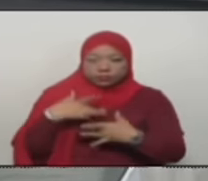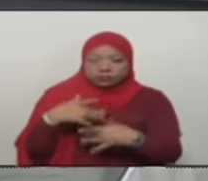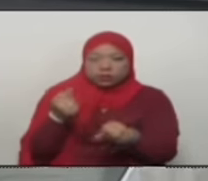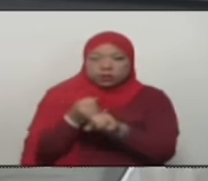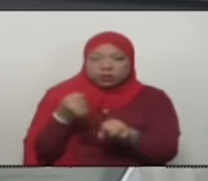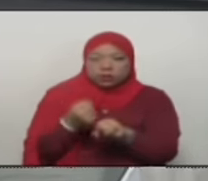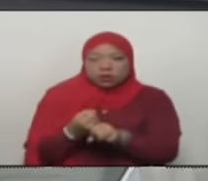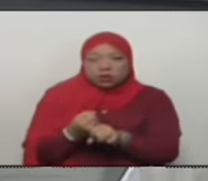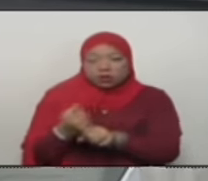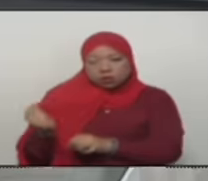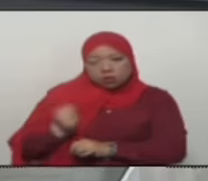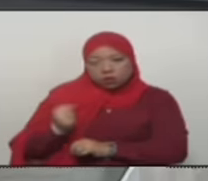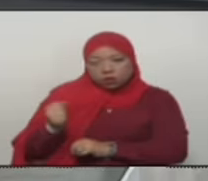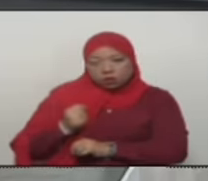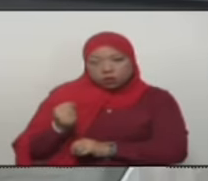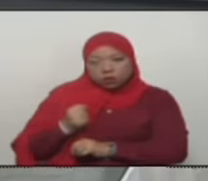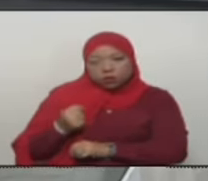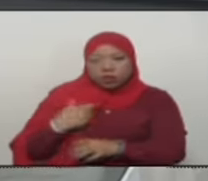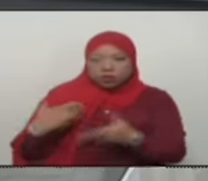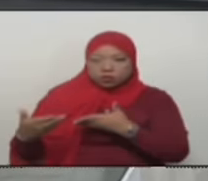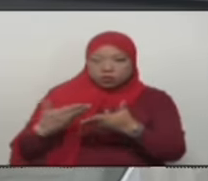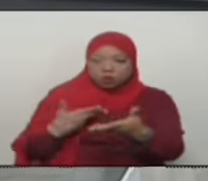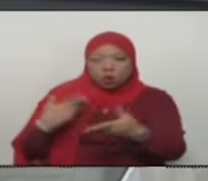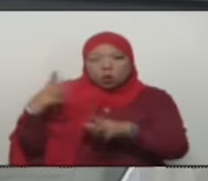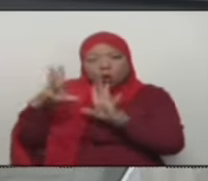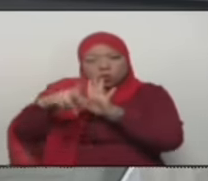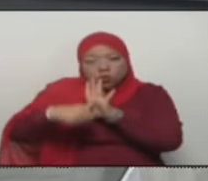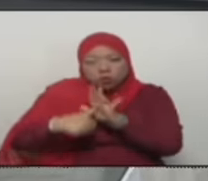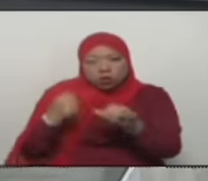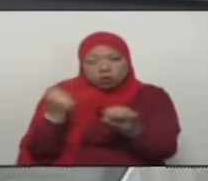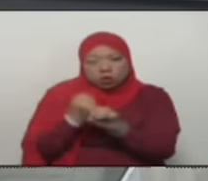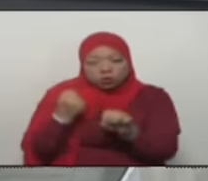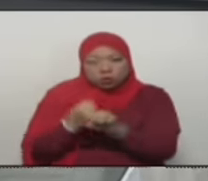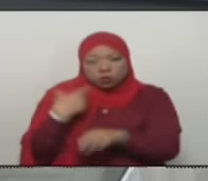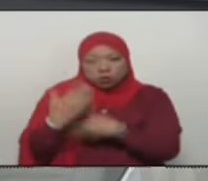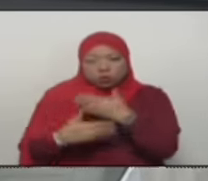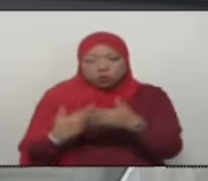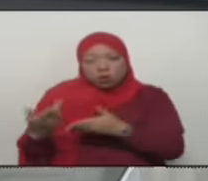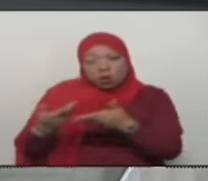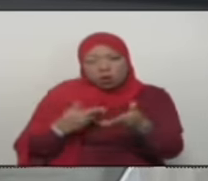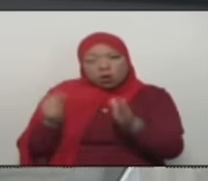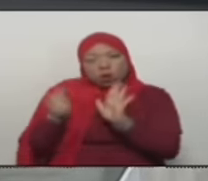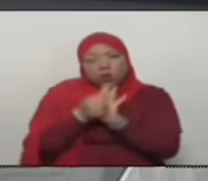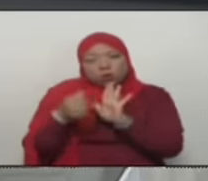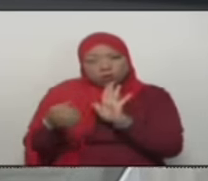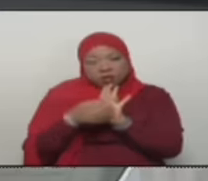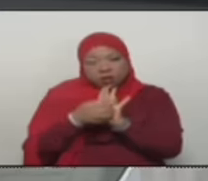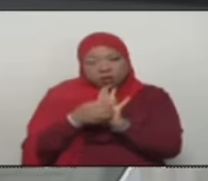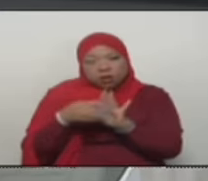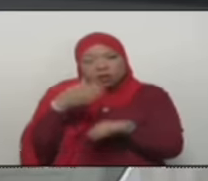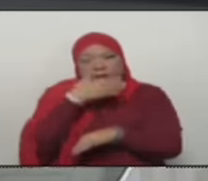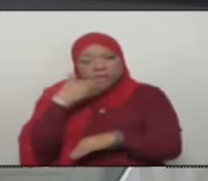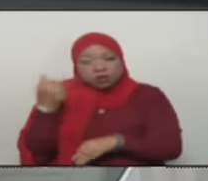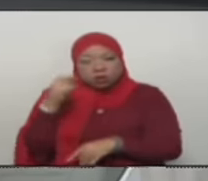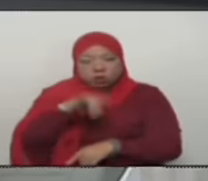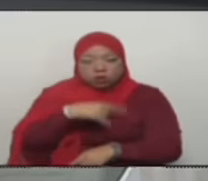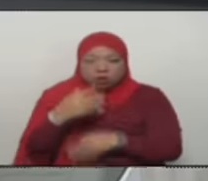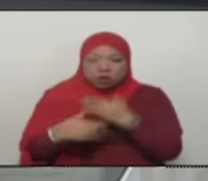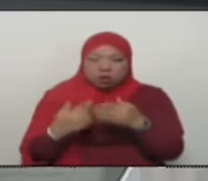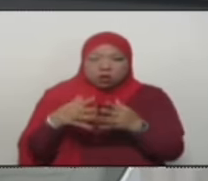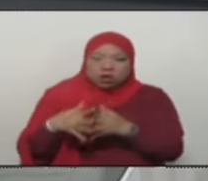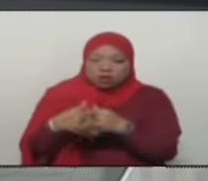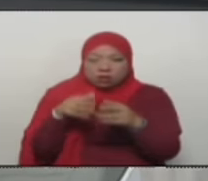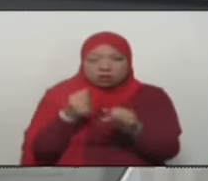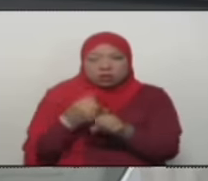es la academia al servicio de la corrupción, la academia al servicio del golpe, la academia y las mejores universidades norteamericanas